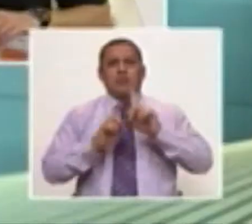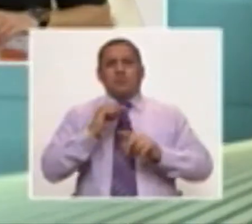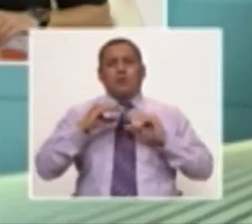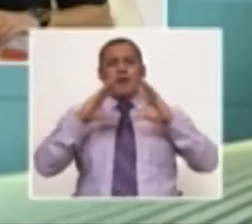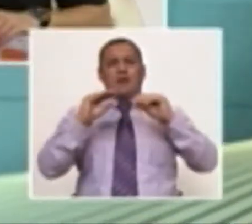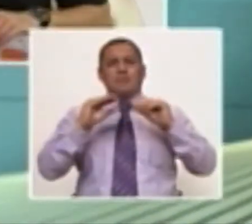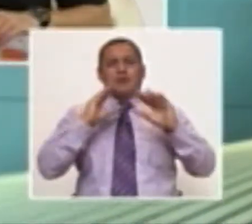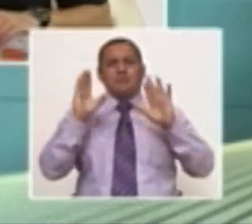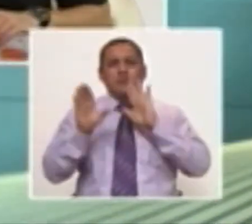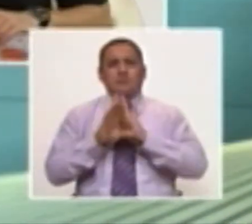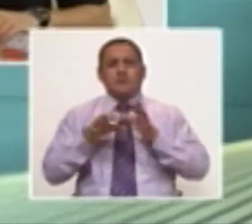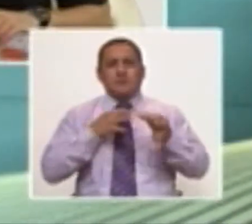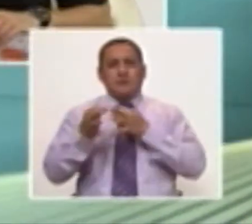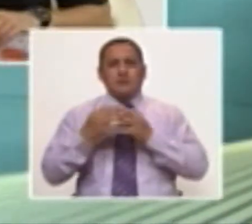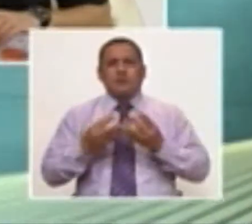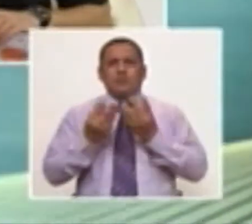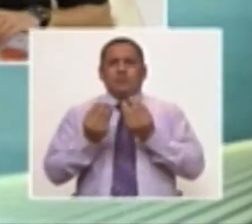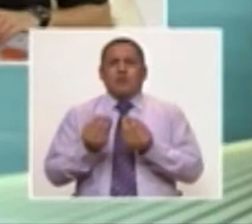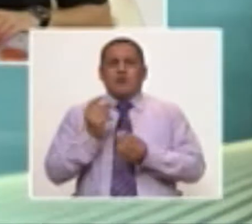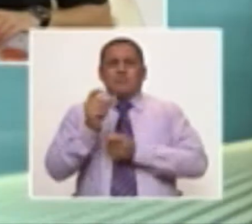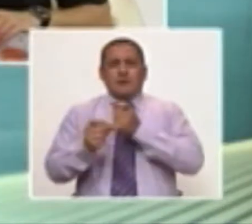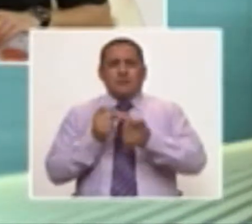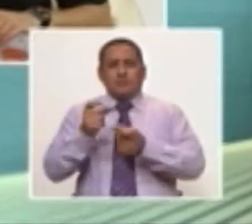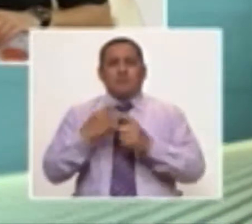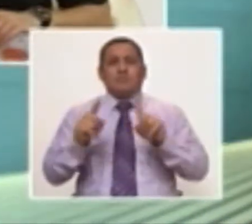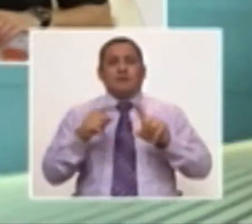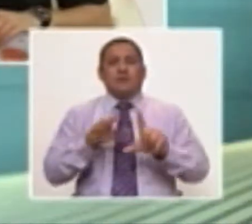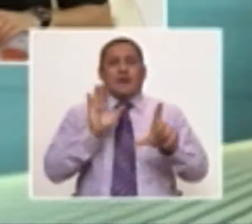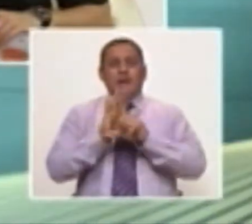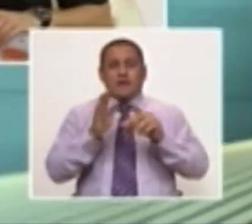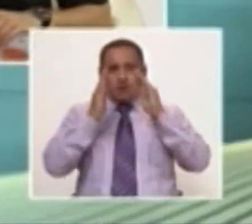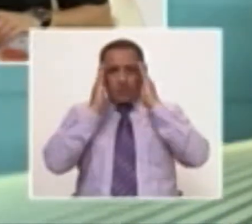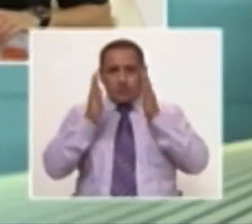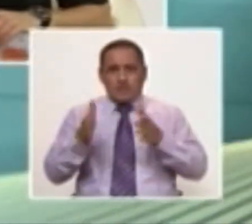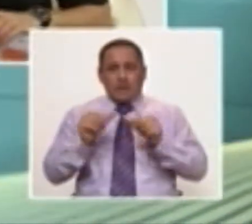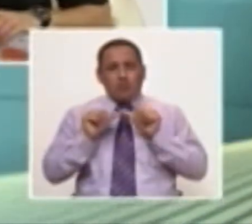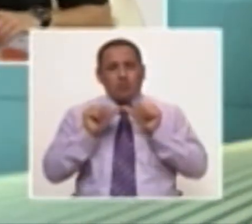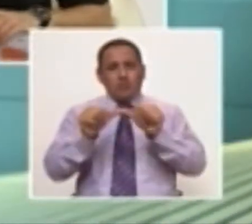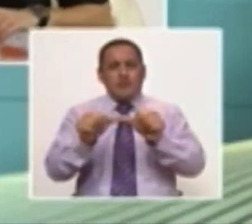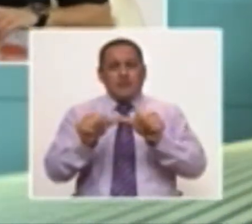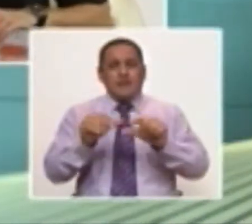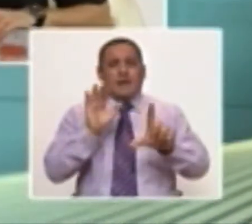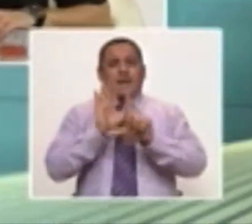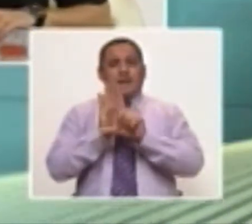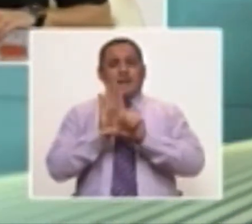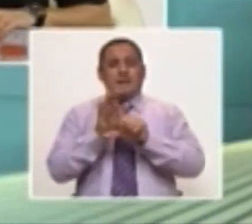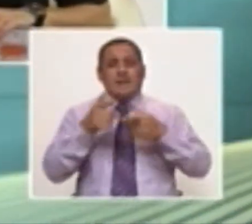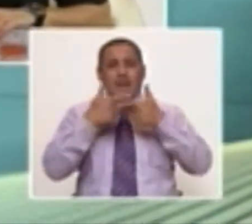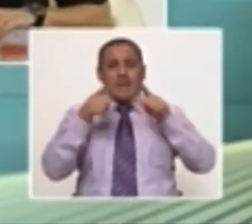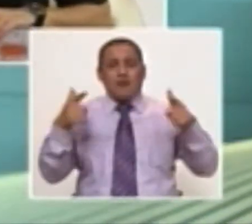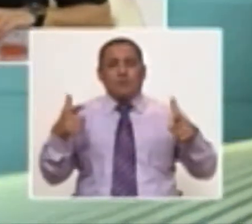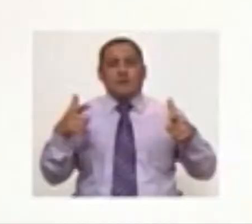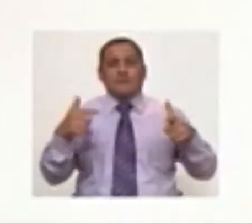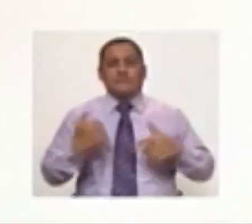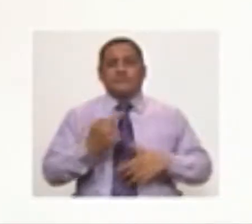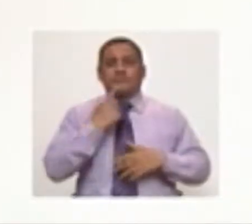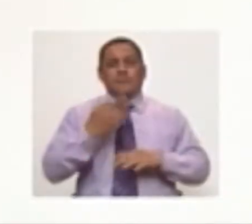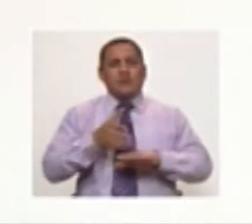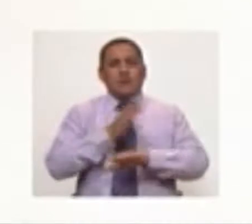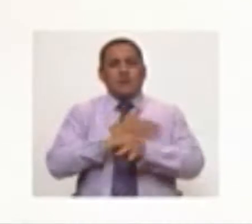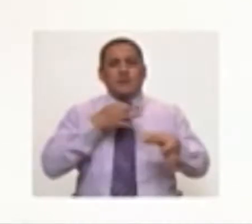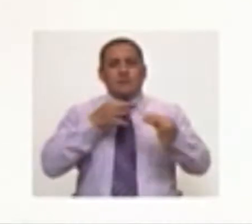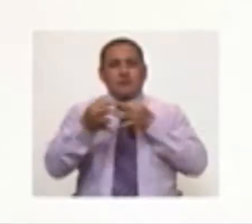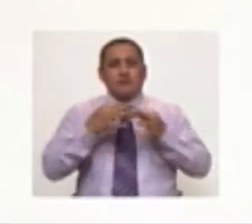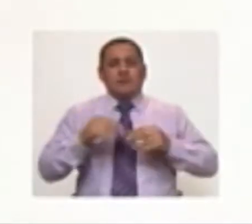ya los hablan muy poquitas personas, la ley está un poco orientada a preservar estas lenguas. Está orientada a, tú has